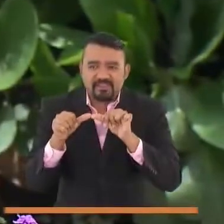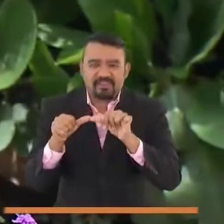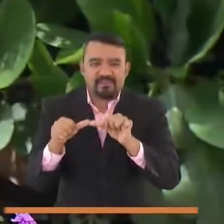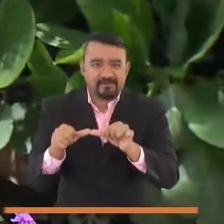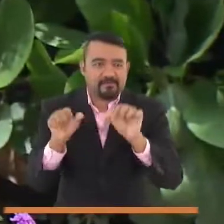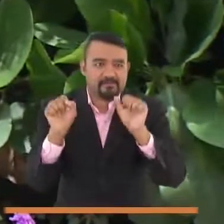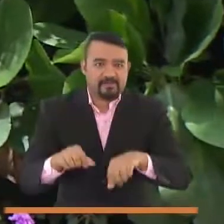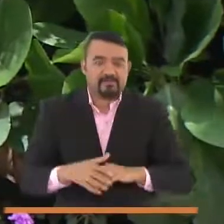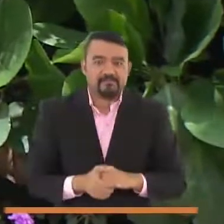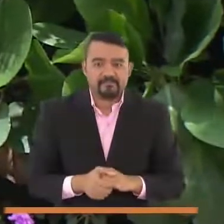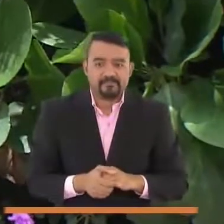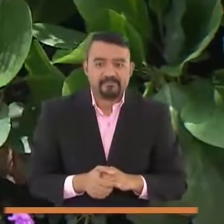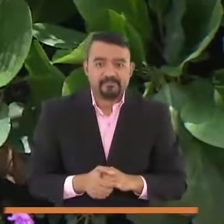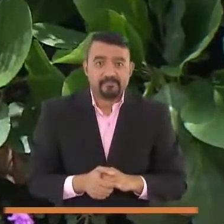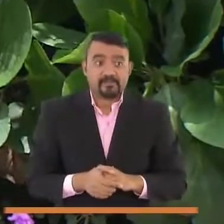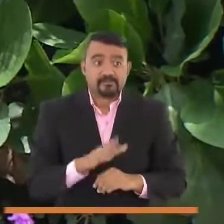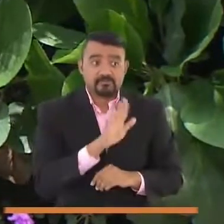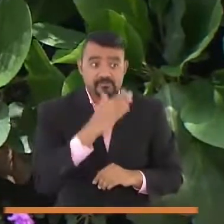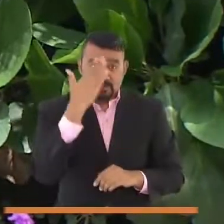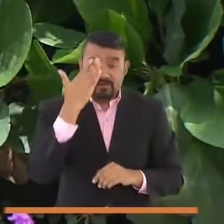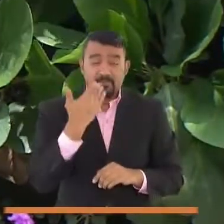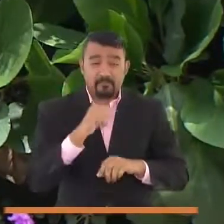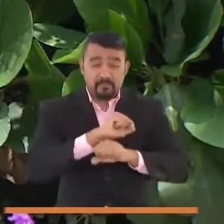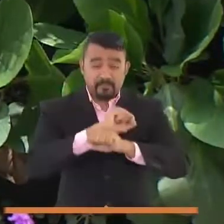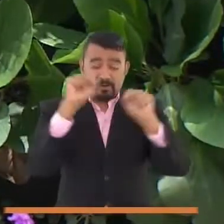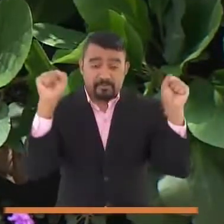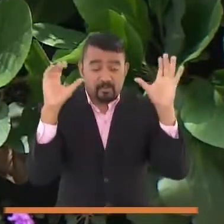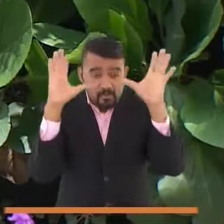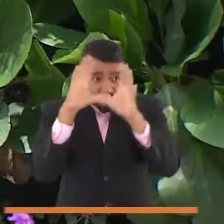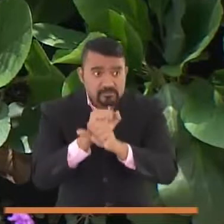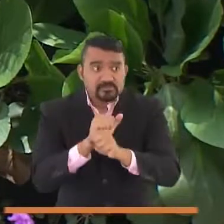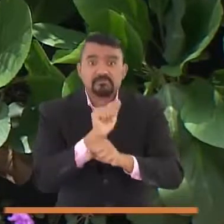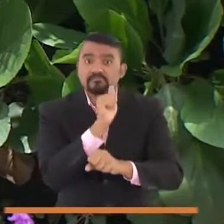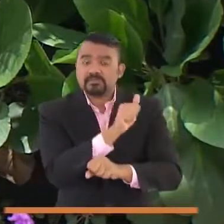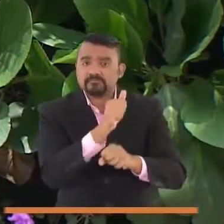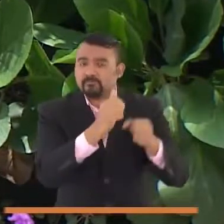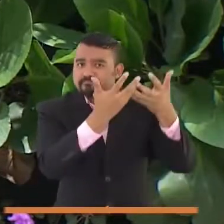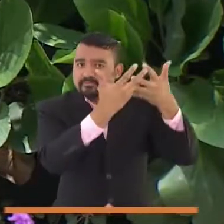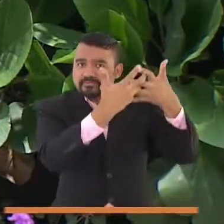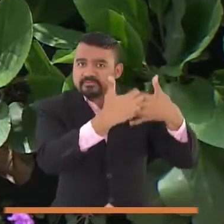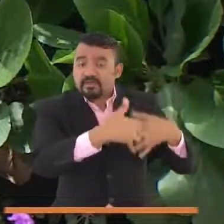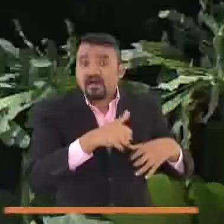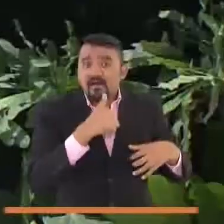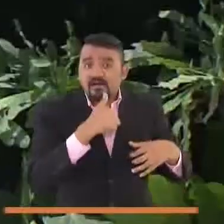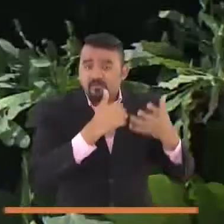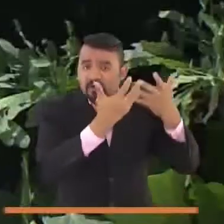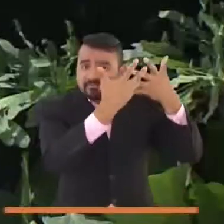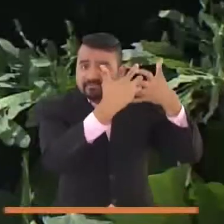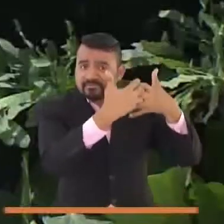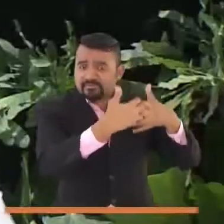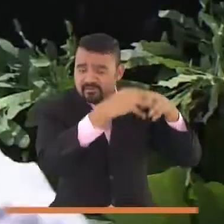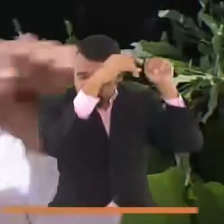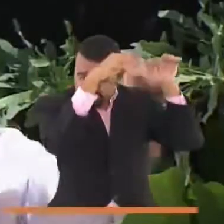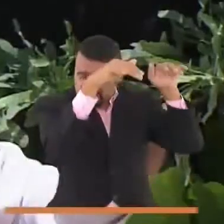es automático, que en ciertas horas riega el agua para que no se nos vayan a secar